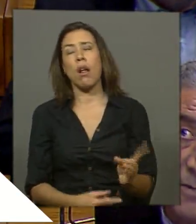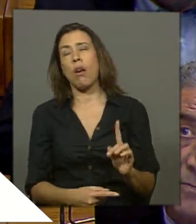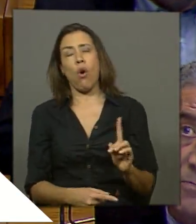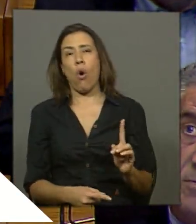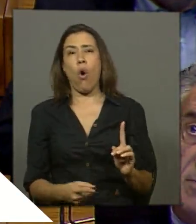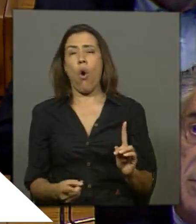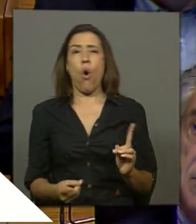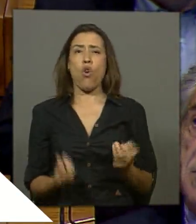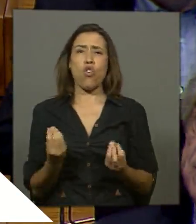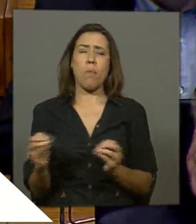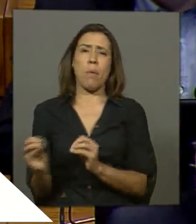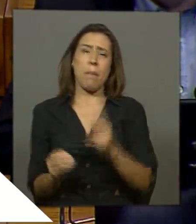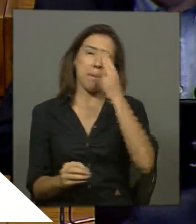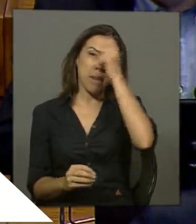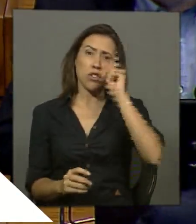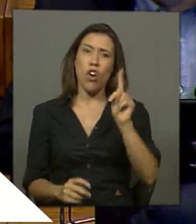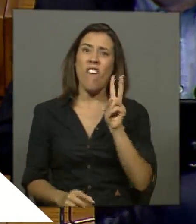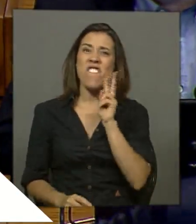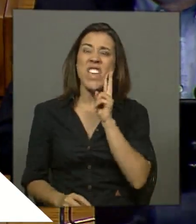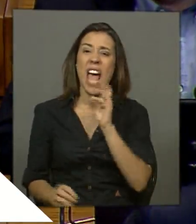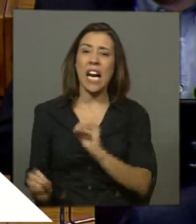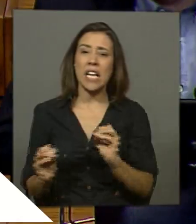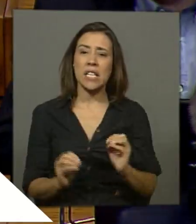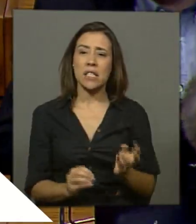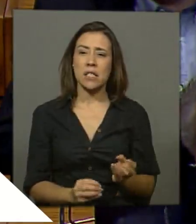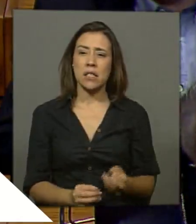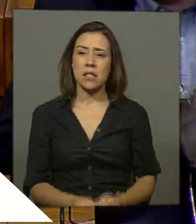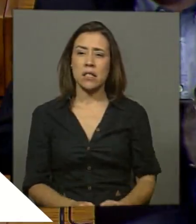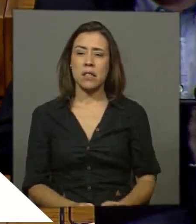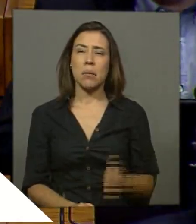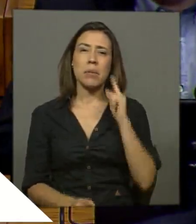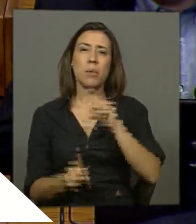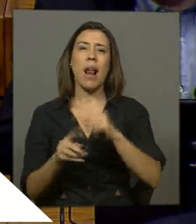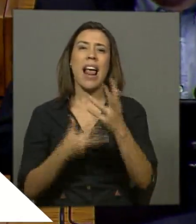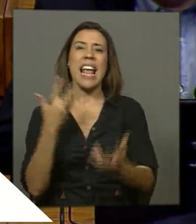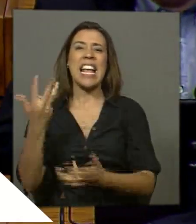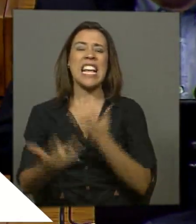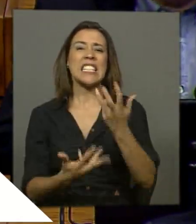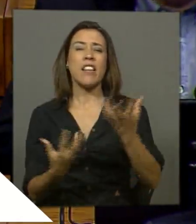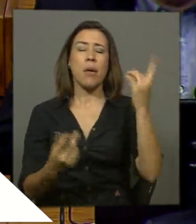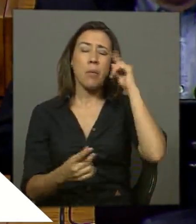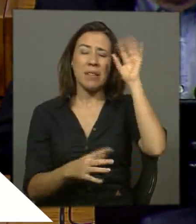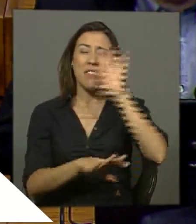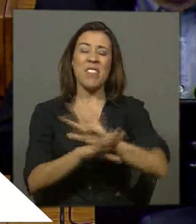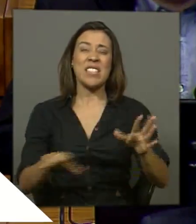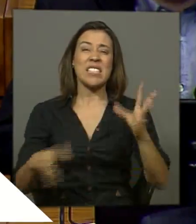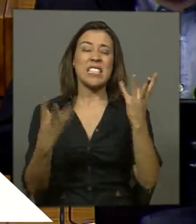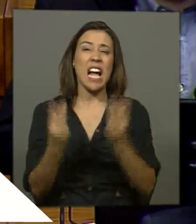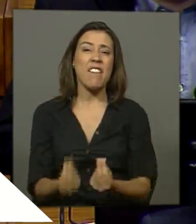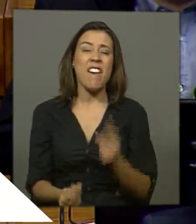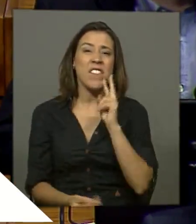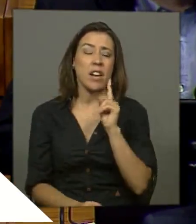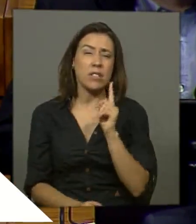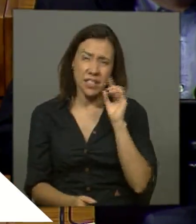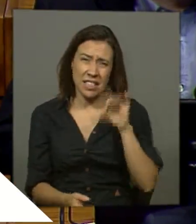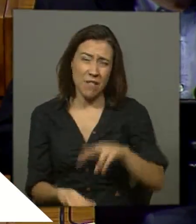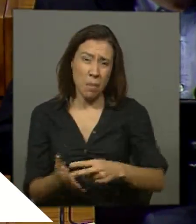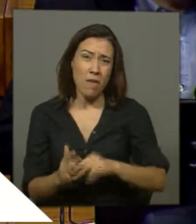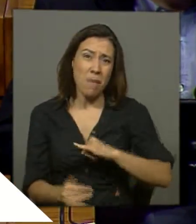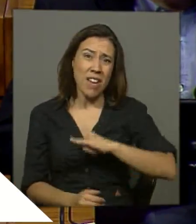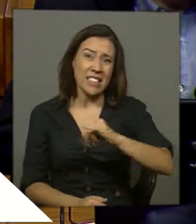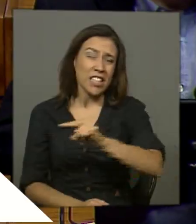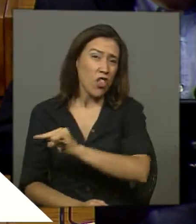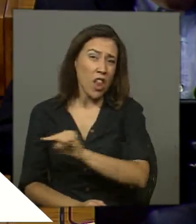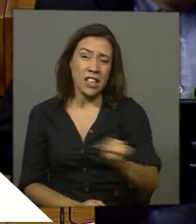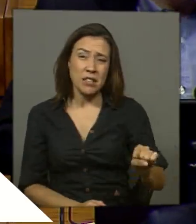decían que no cómo loer en marzo el viernes como si los incendios se fueran a acabar de aquí al viernes sabemos que el problema Está y va a seguir igual toda la